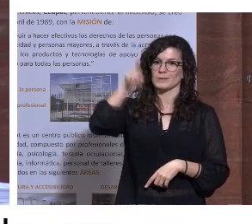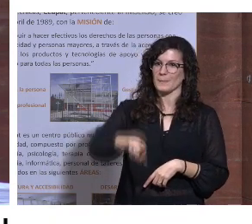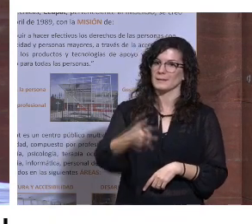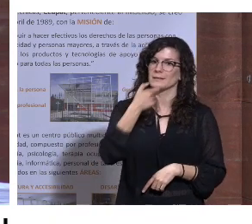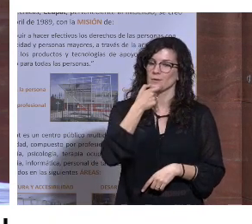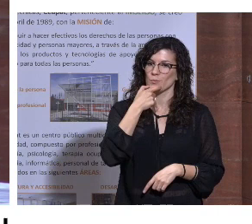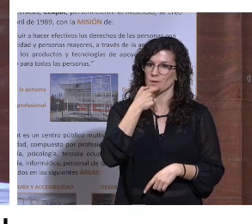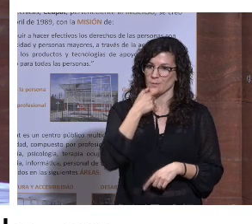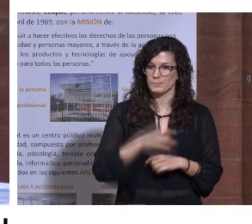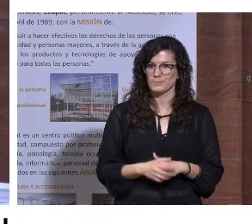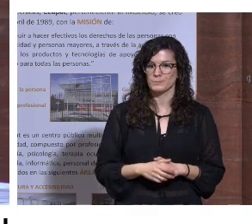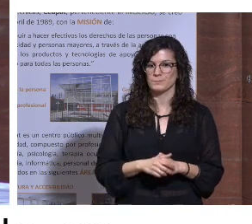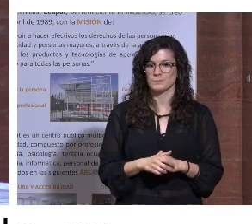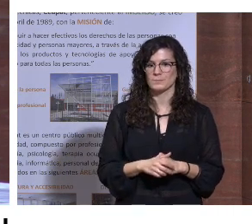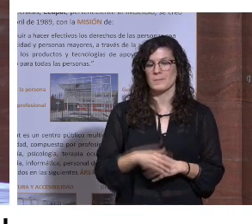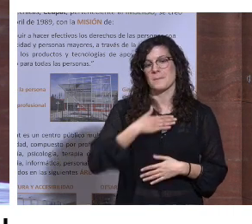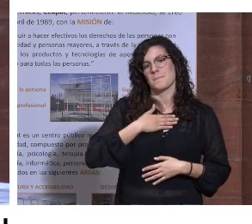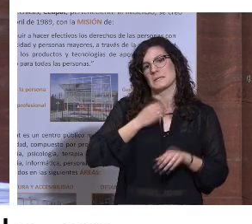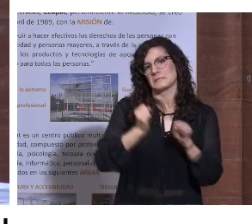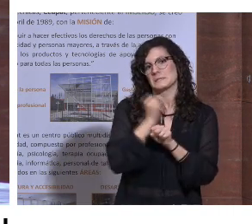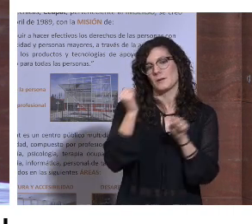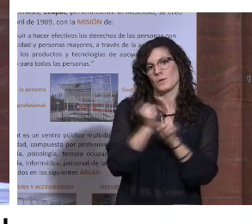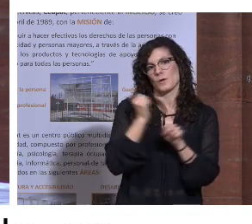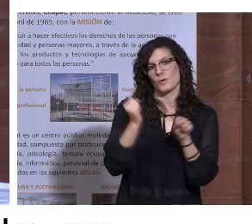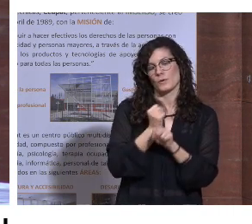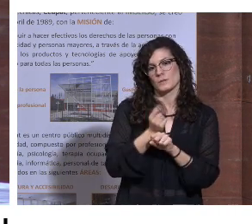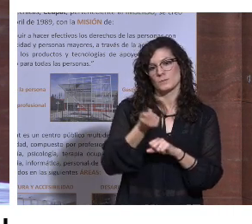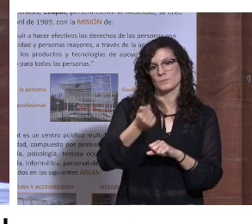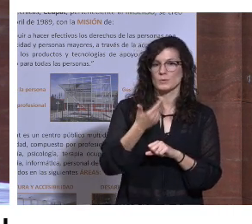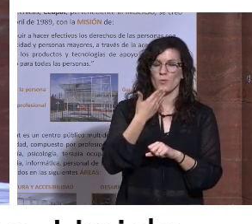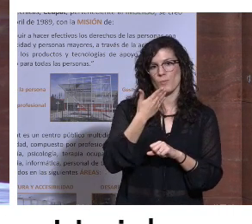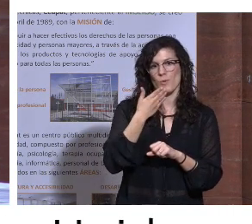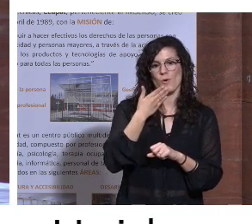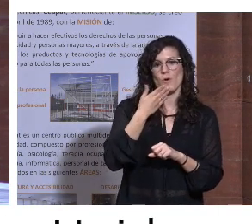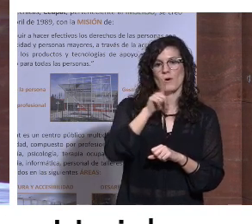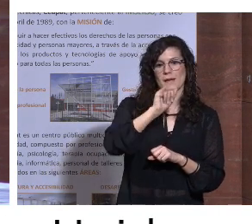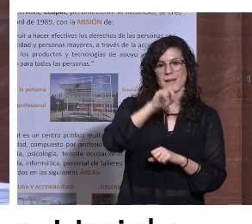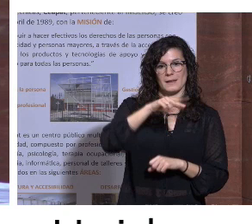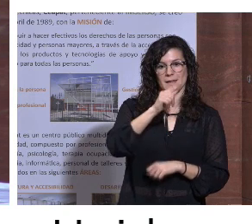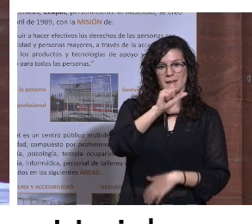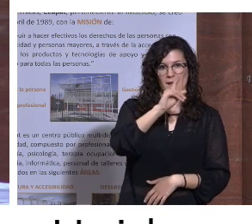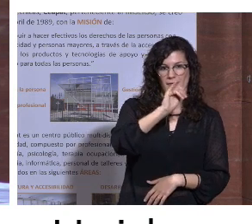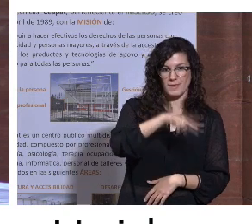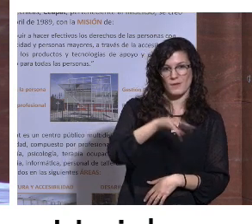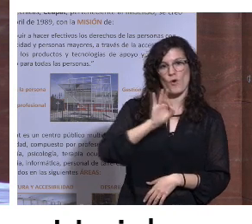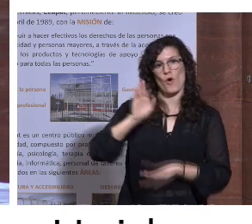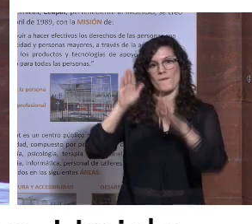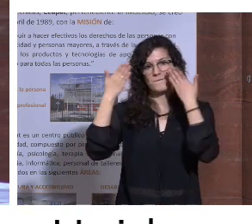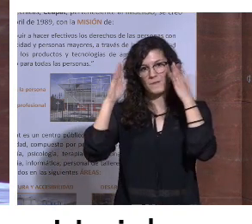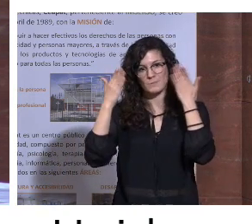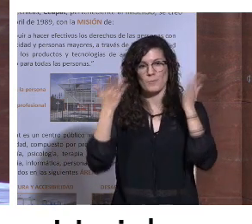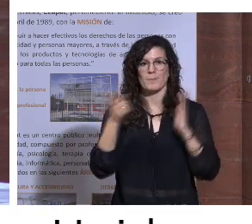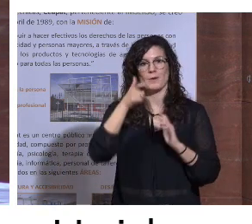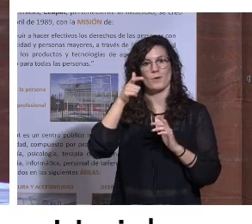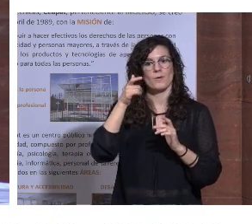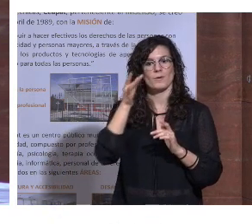Unido. Supongo mi trabajo es un poquito como LinkedIn o Facebook, pero con contactos más personales. Y la verdad es que es la parte de